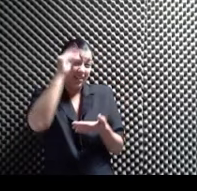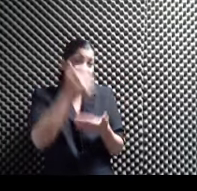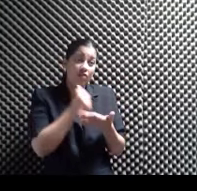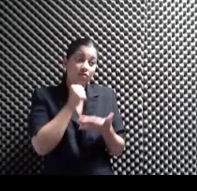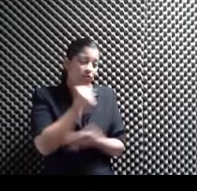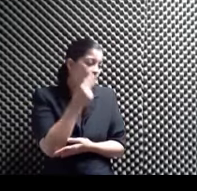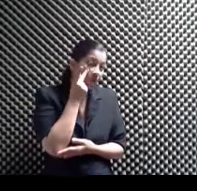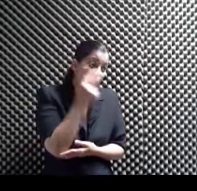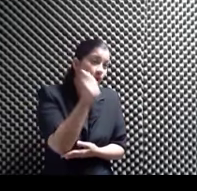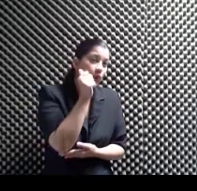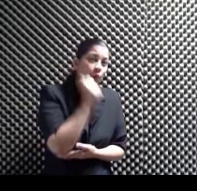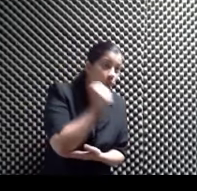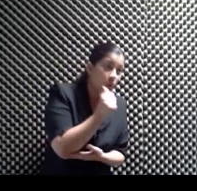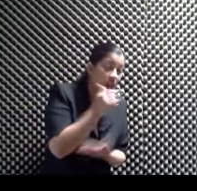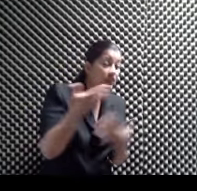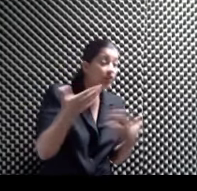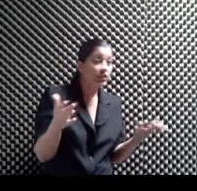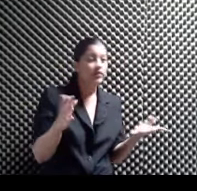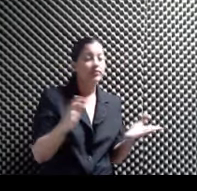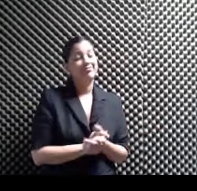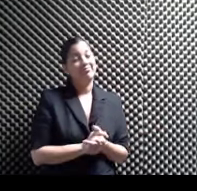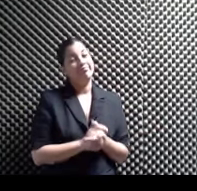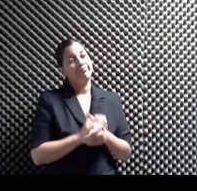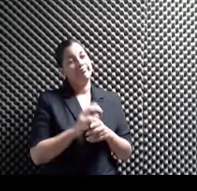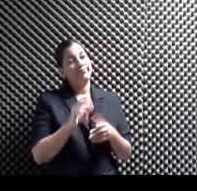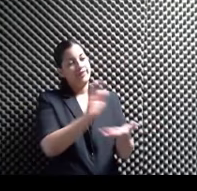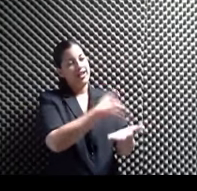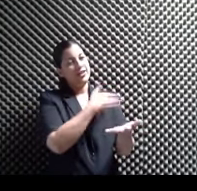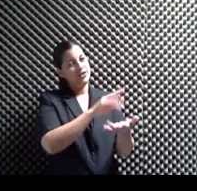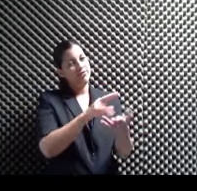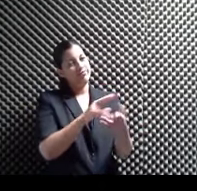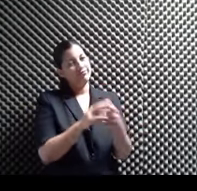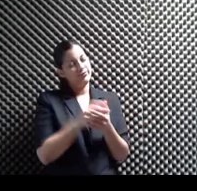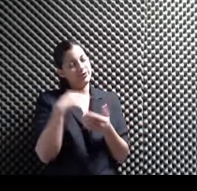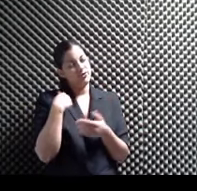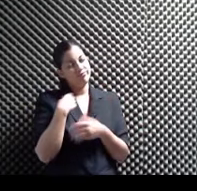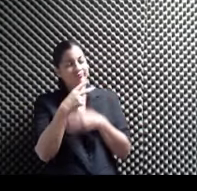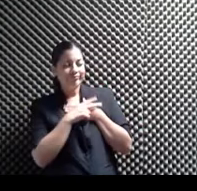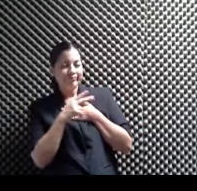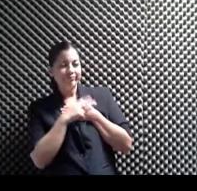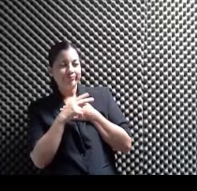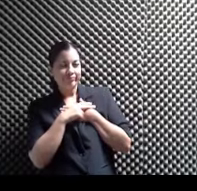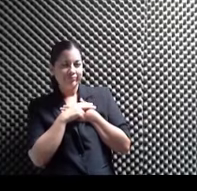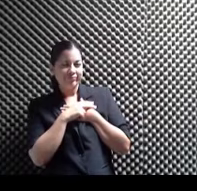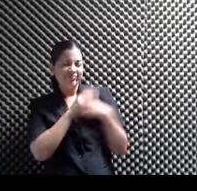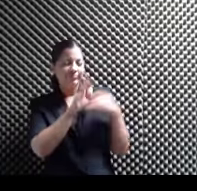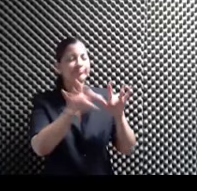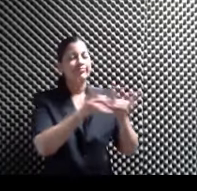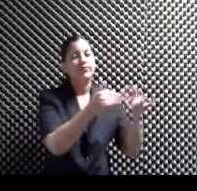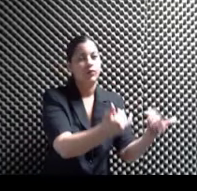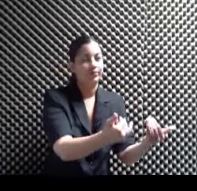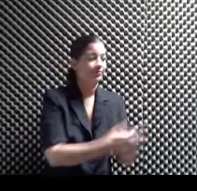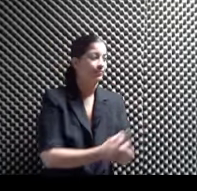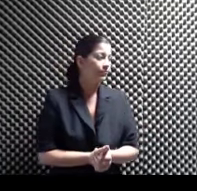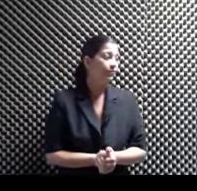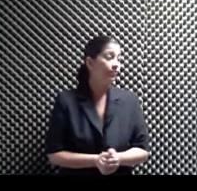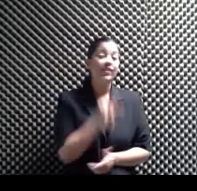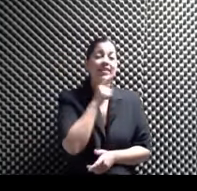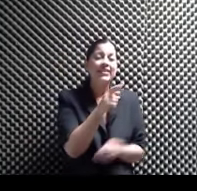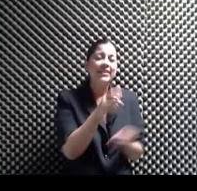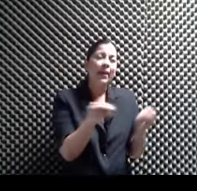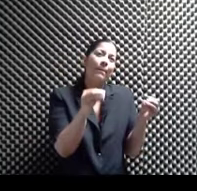le hice ese tema Y lo tenía ahí Y resulta Engavetadito Engavetadito Resulta ser Este Como que El más que Que gustas Porque